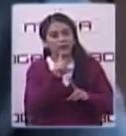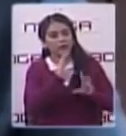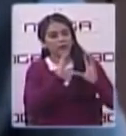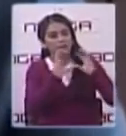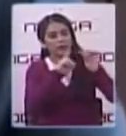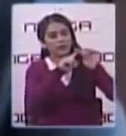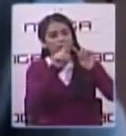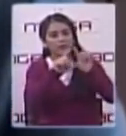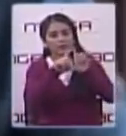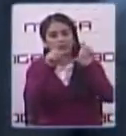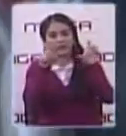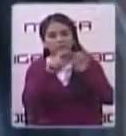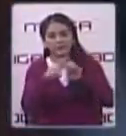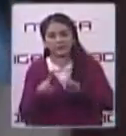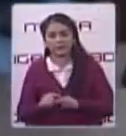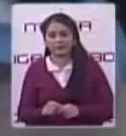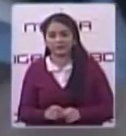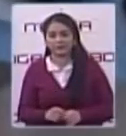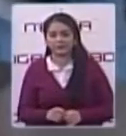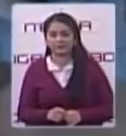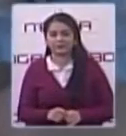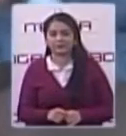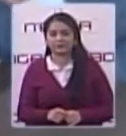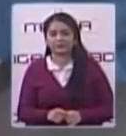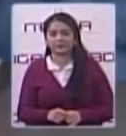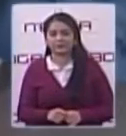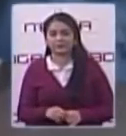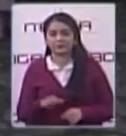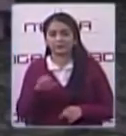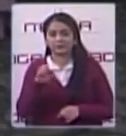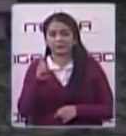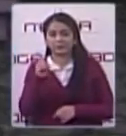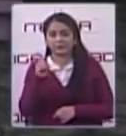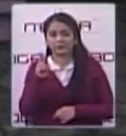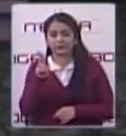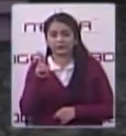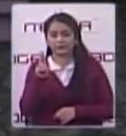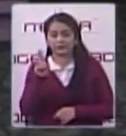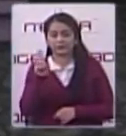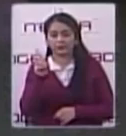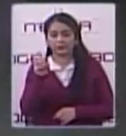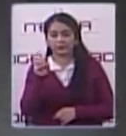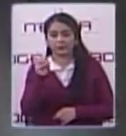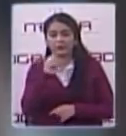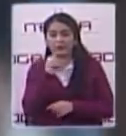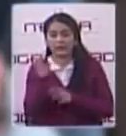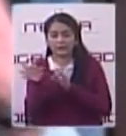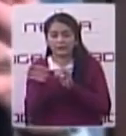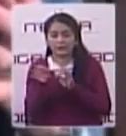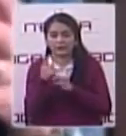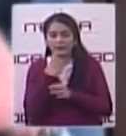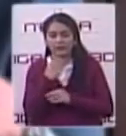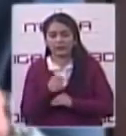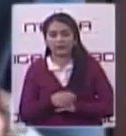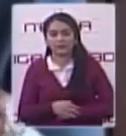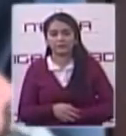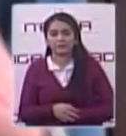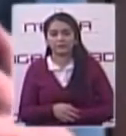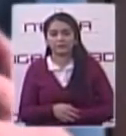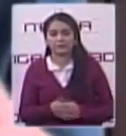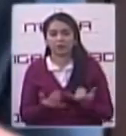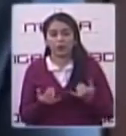el aniversario de las dos empresas. Por su parte, Eduardo Maruri aseguró que las labores en su cargo cambiarán. Voy a tener acceso